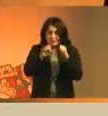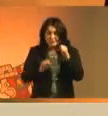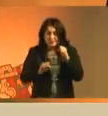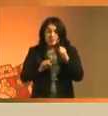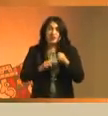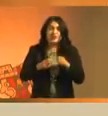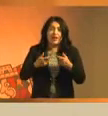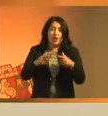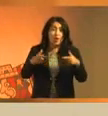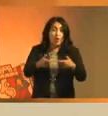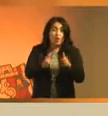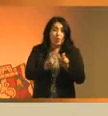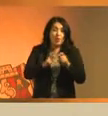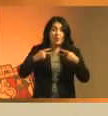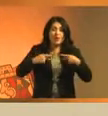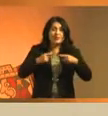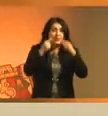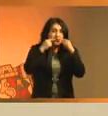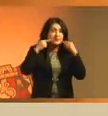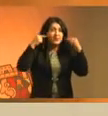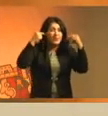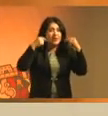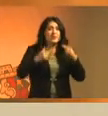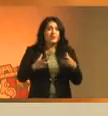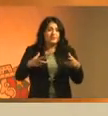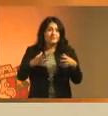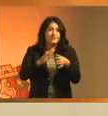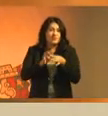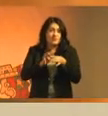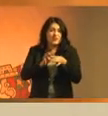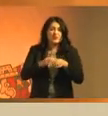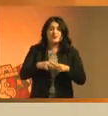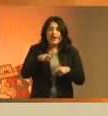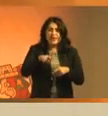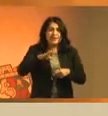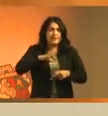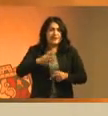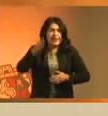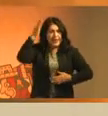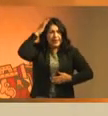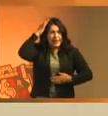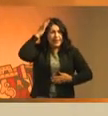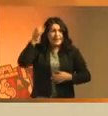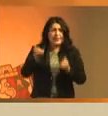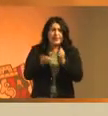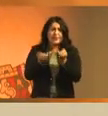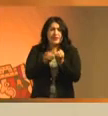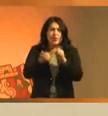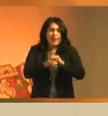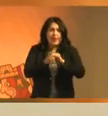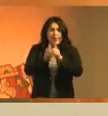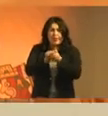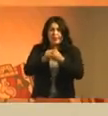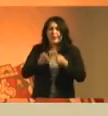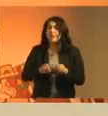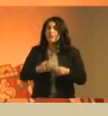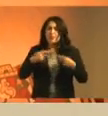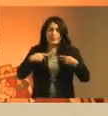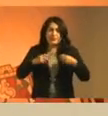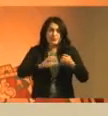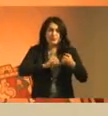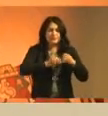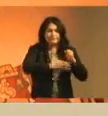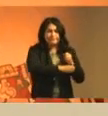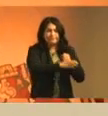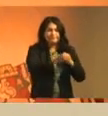zapata felipe carrillo puerto descubre que hay un líder y un ejército y un movimiento un movimiento campesino en el centro del país en el centro